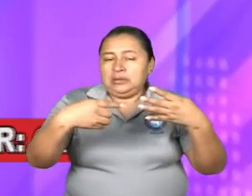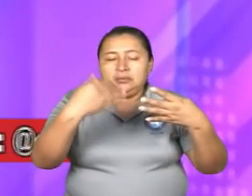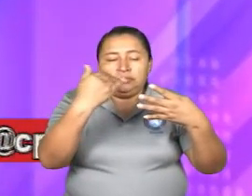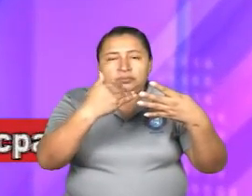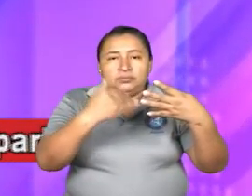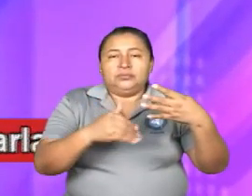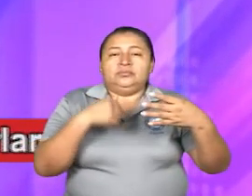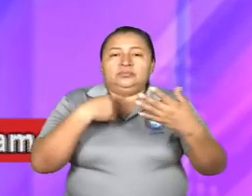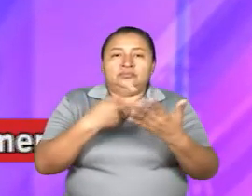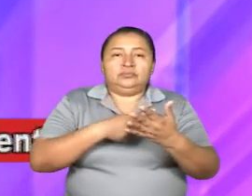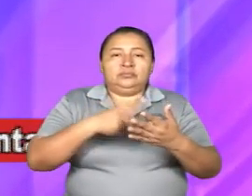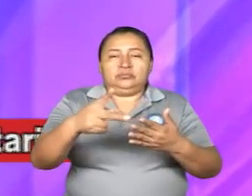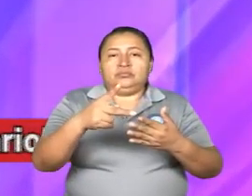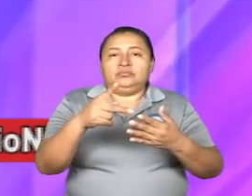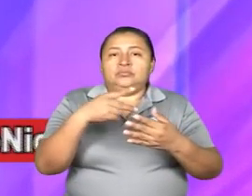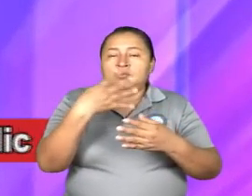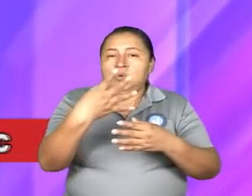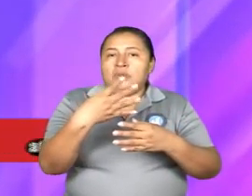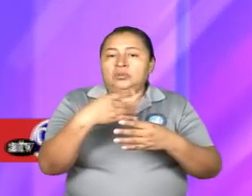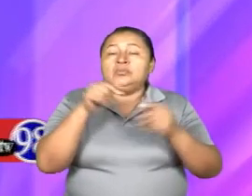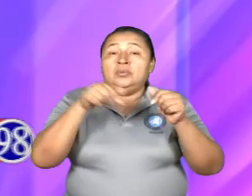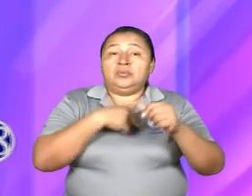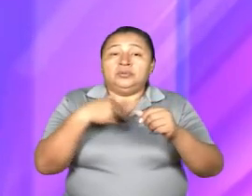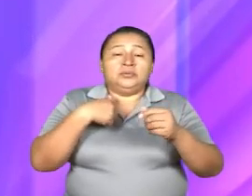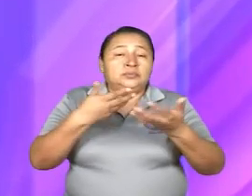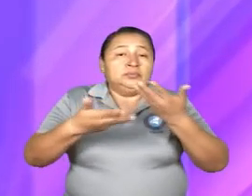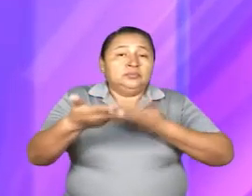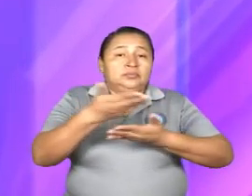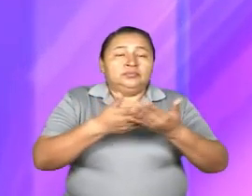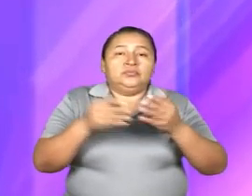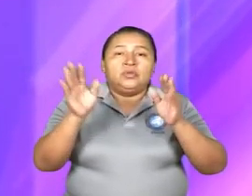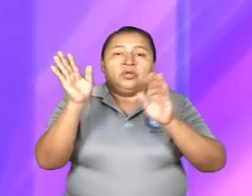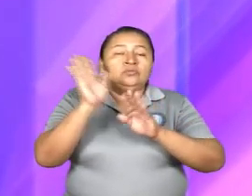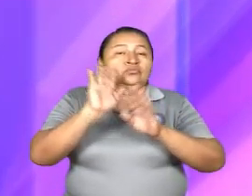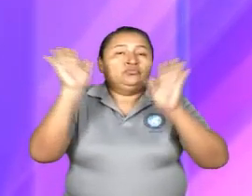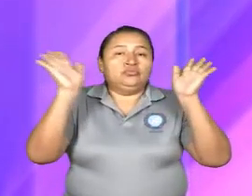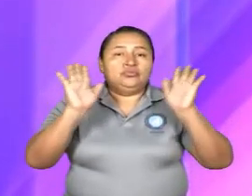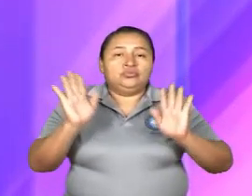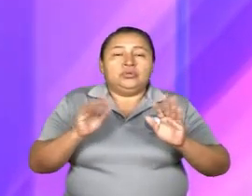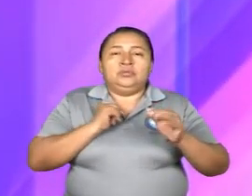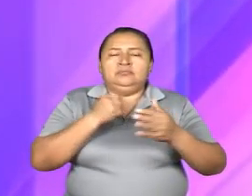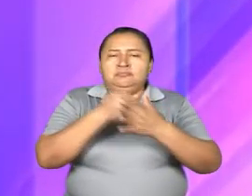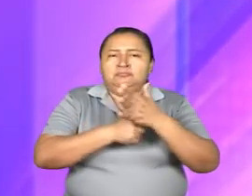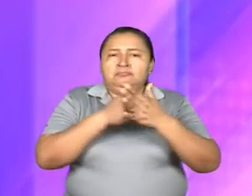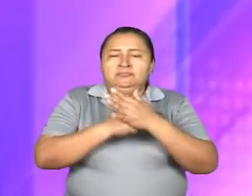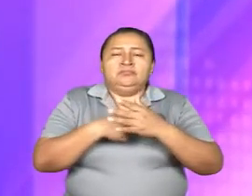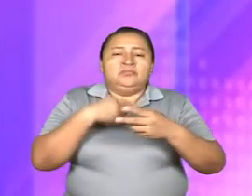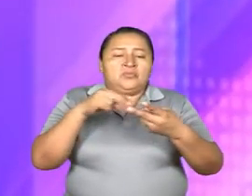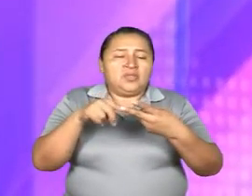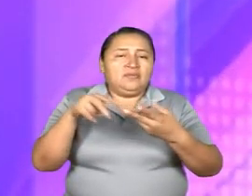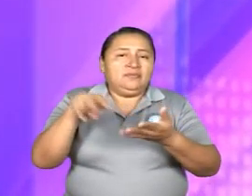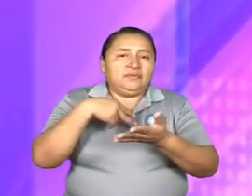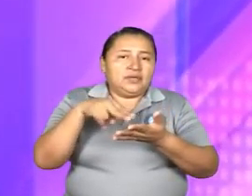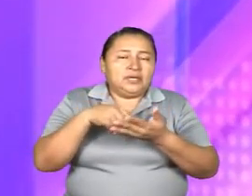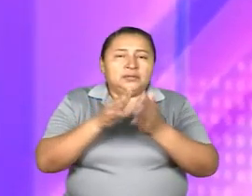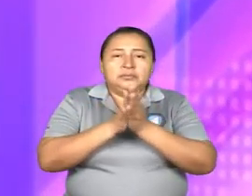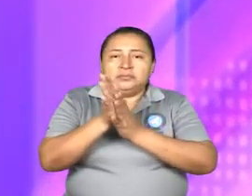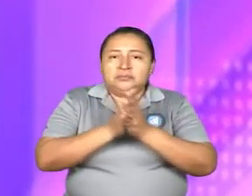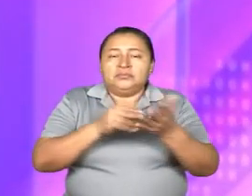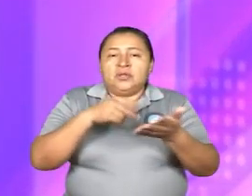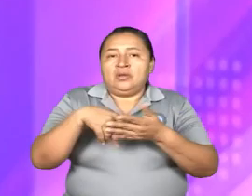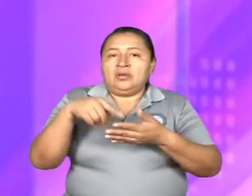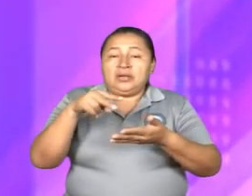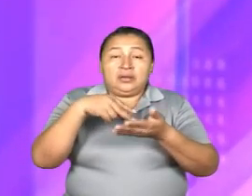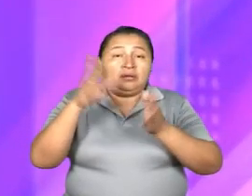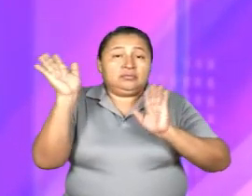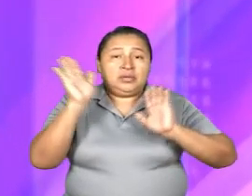en los próximos 4 días, y que vamos a estar compartiendo carnaval de resistencia indígena, fiesta pinolera, carnaval